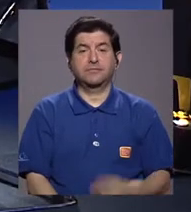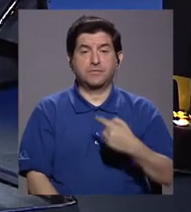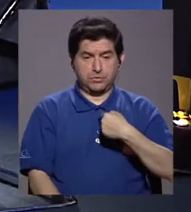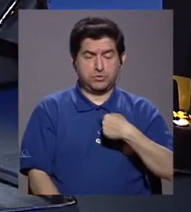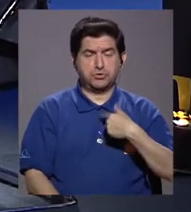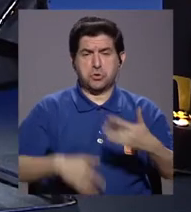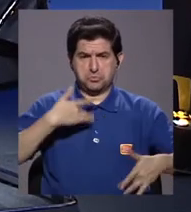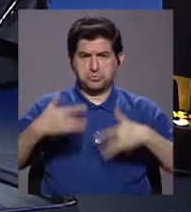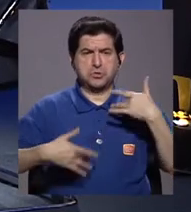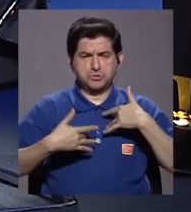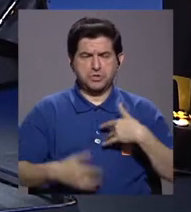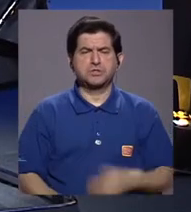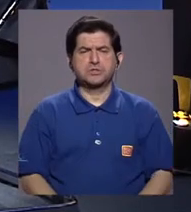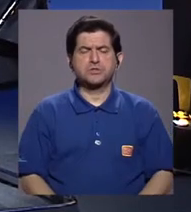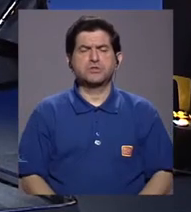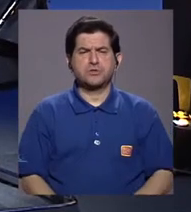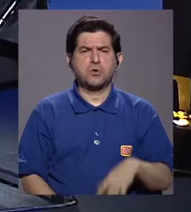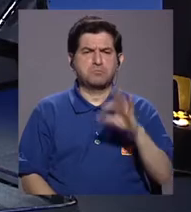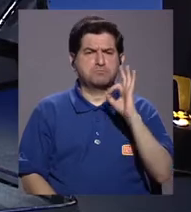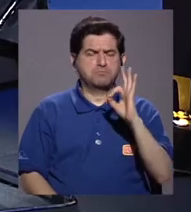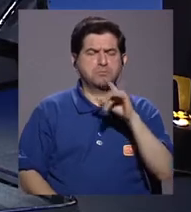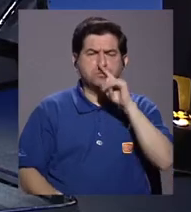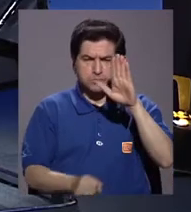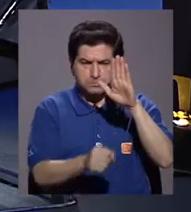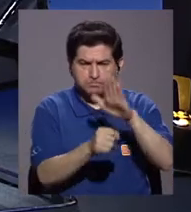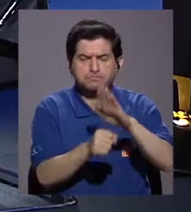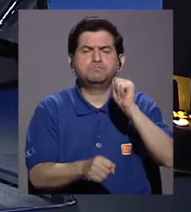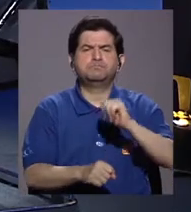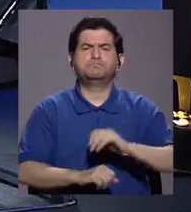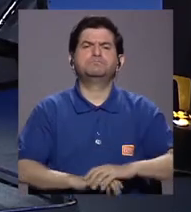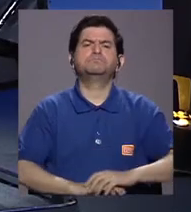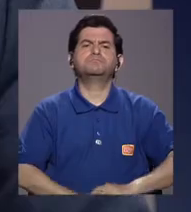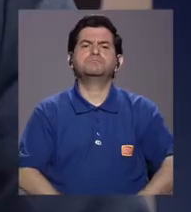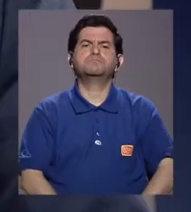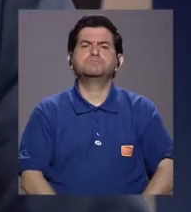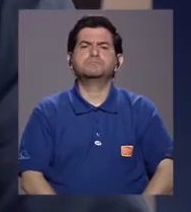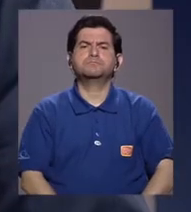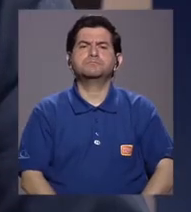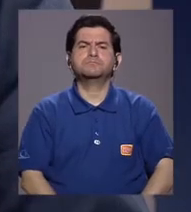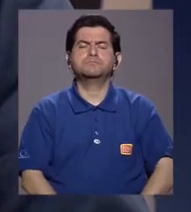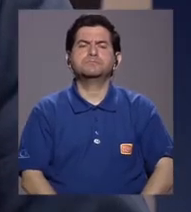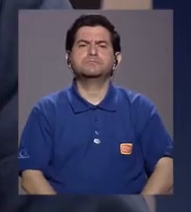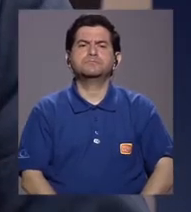de la cual yo me siento muy con la cual yo me siento muy comprometida